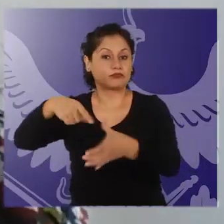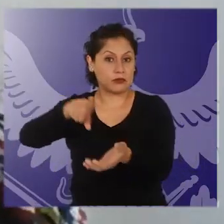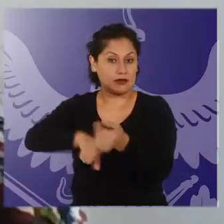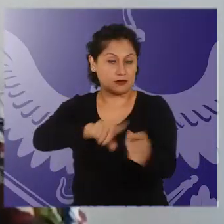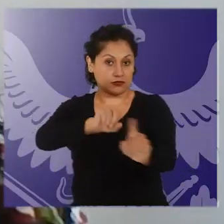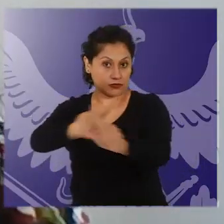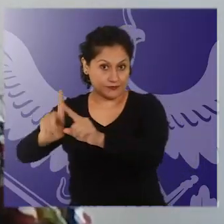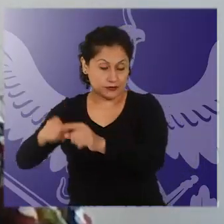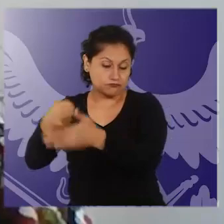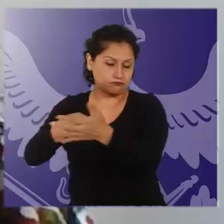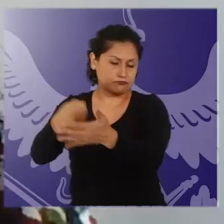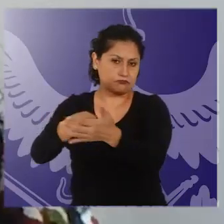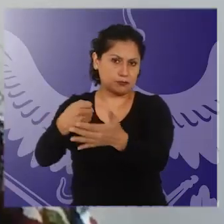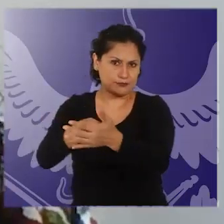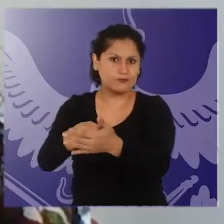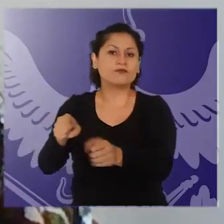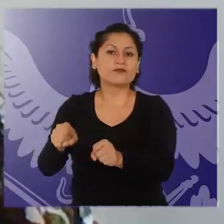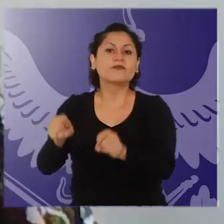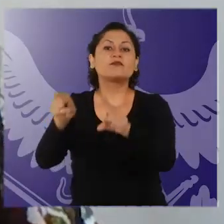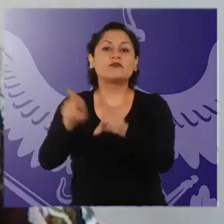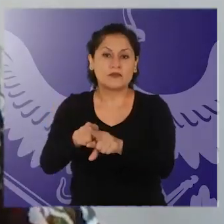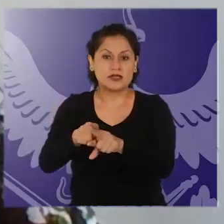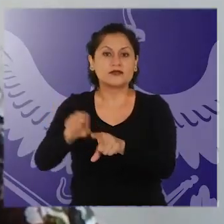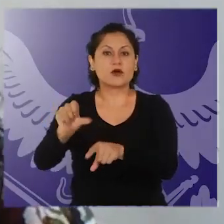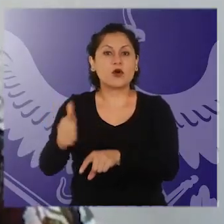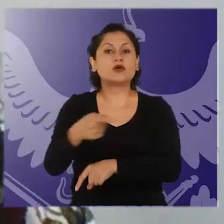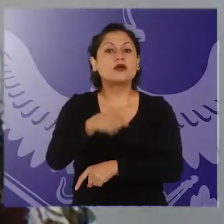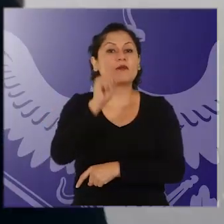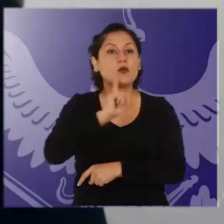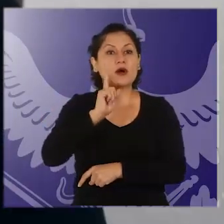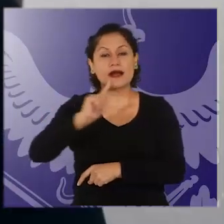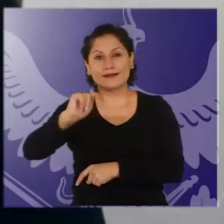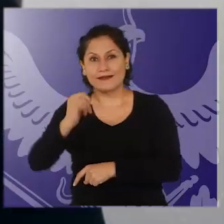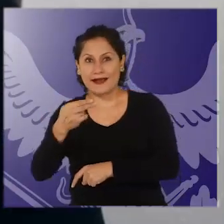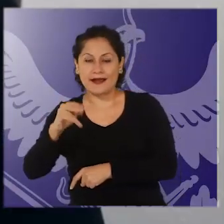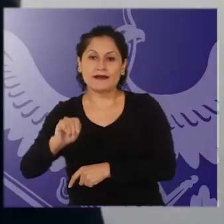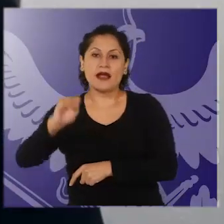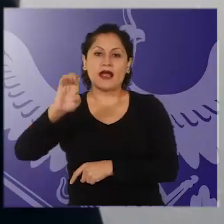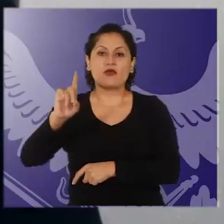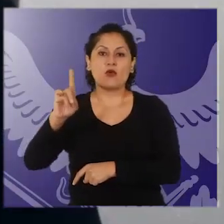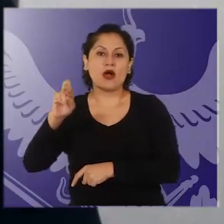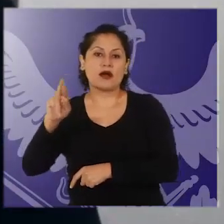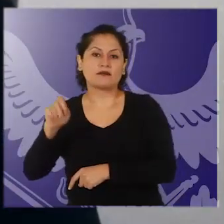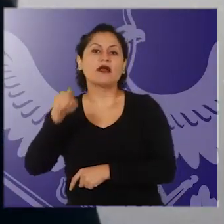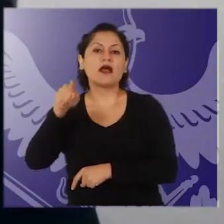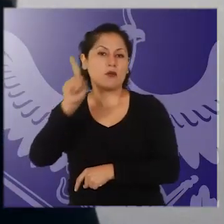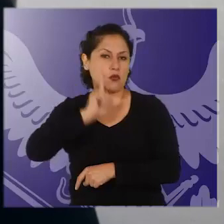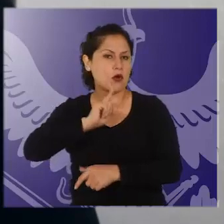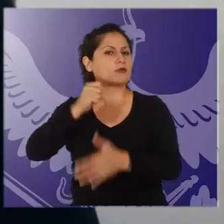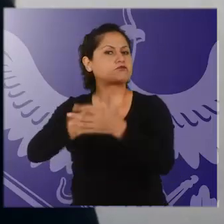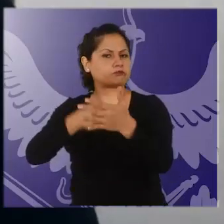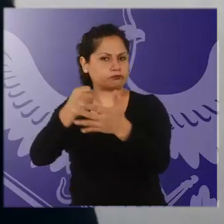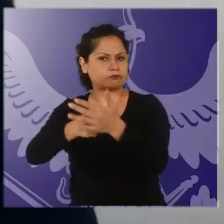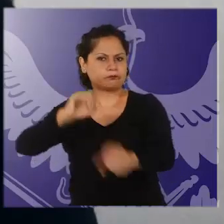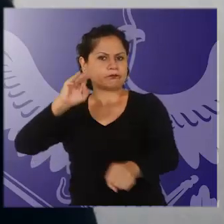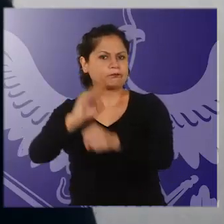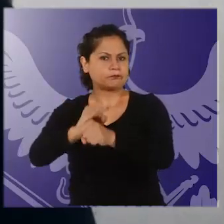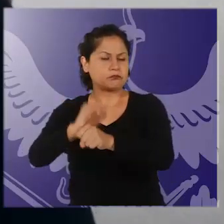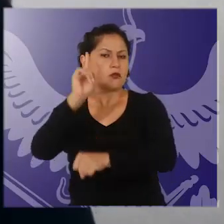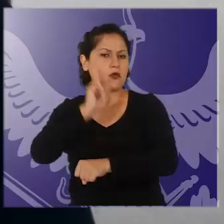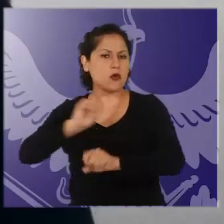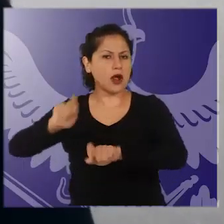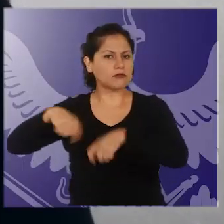Afro-Latinoamericanas, Afrocaribeñas y de la Diáspora y de la Colectiva de Mujeres Afromexicanas en Movimiento, así como Tania Duarte,